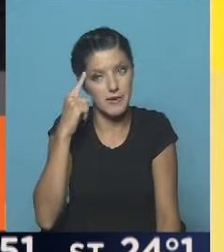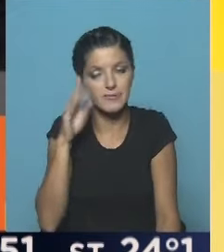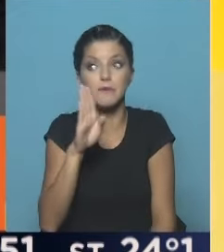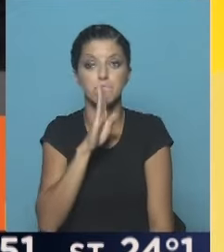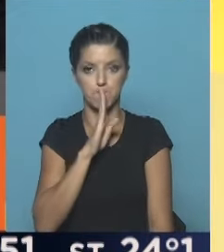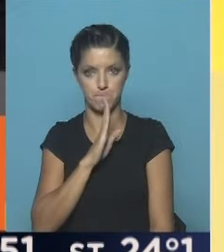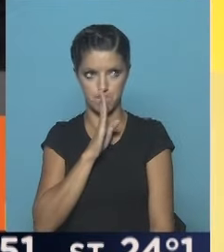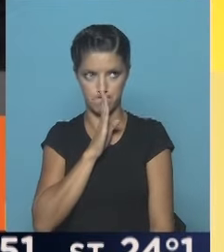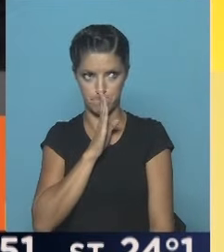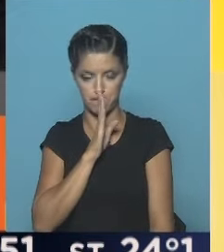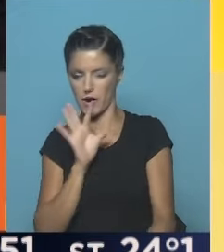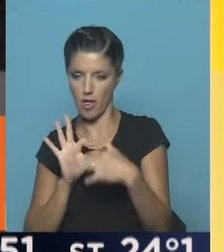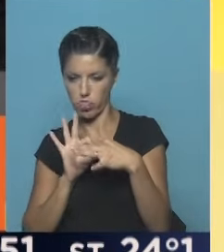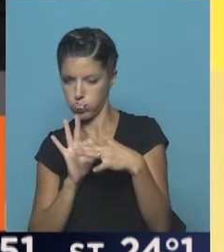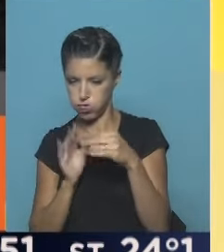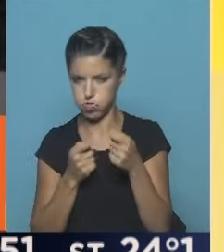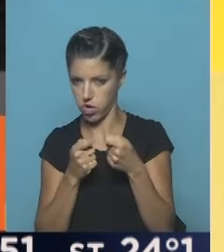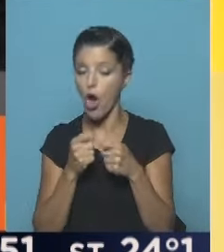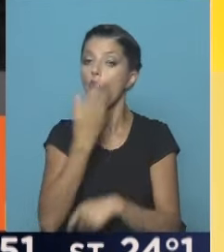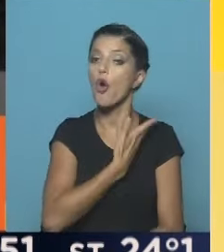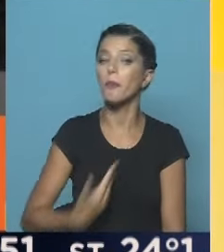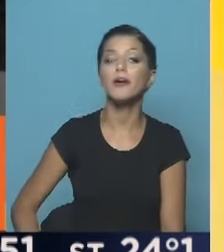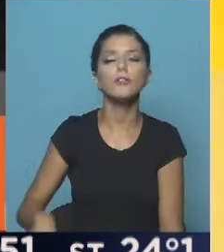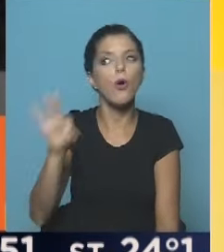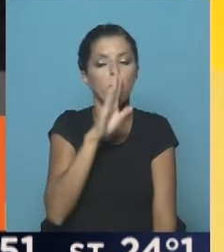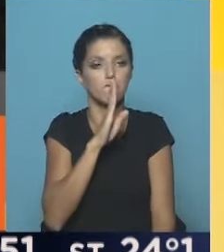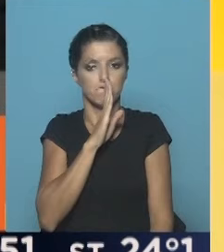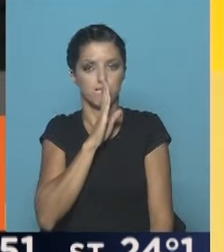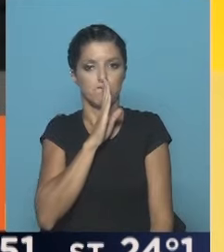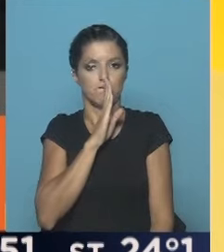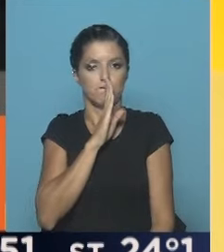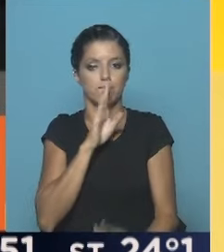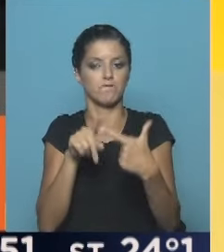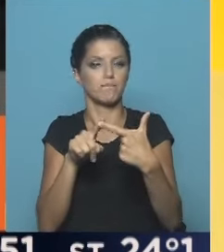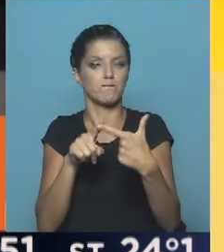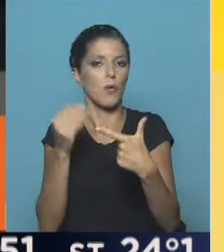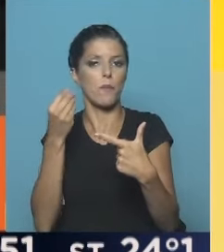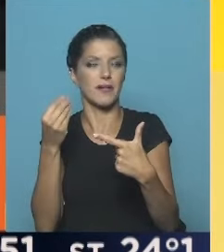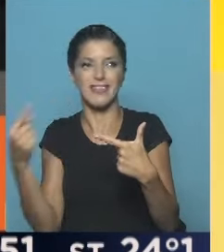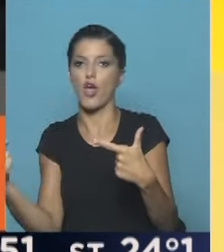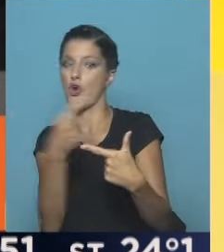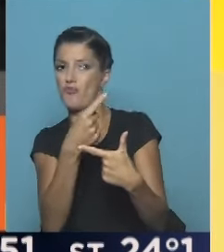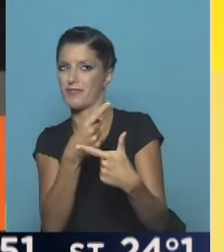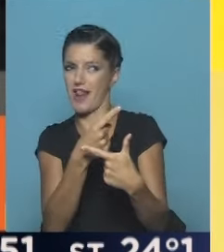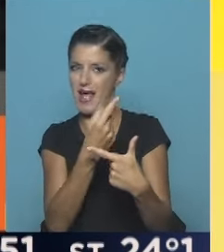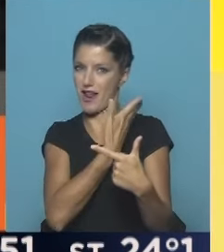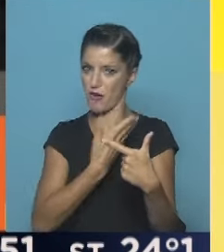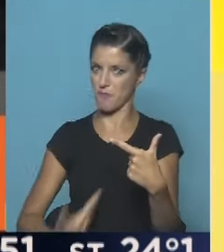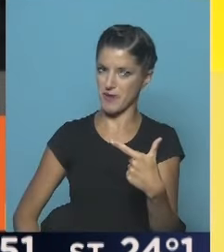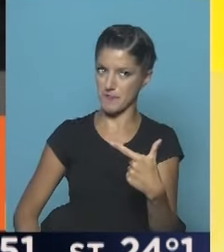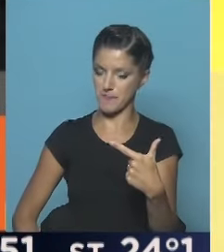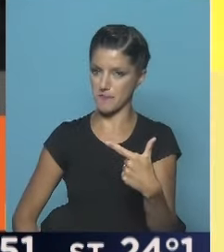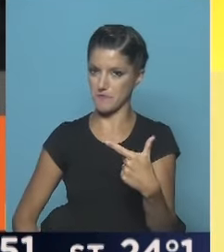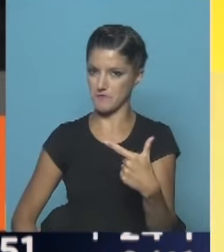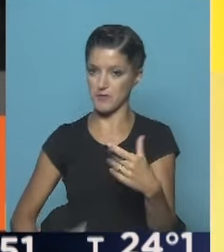por complicidad y connivencia con el gobierno, o hacen un ominoso silencio porque tienen contradicciones internas tan grandes que no